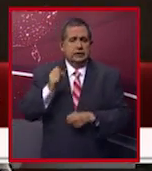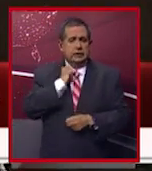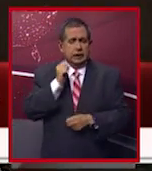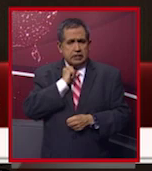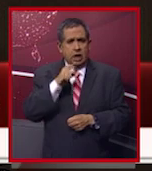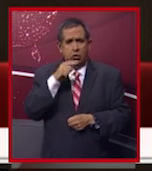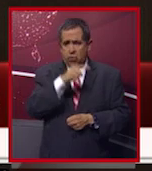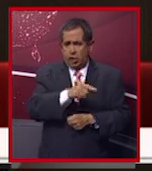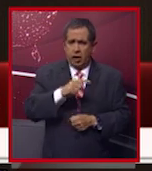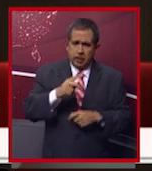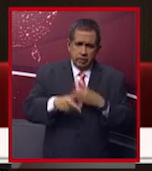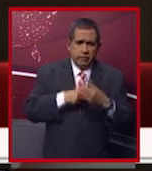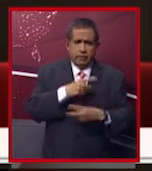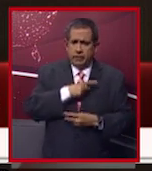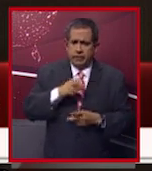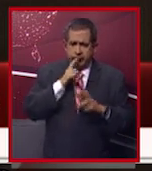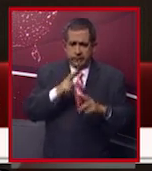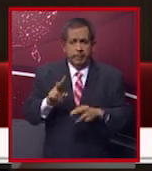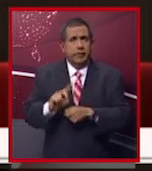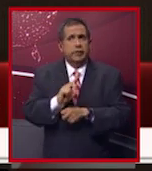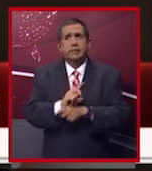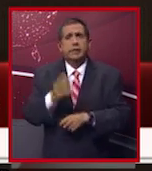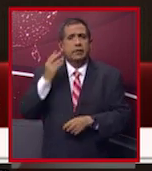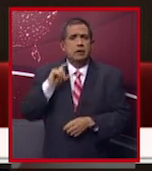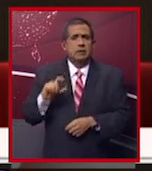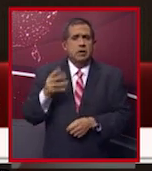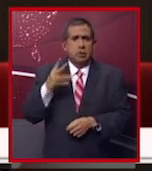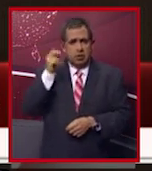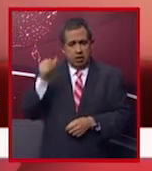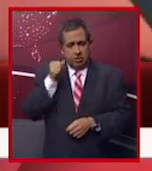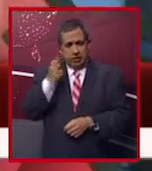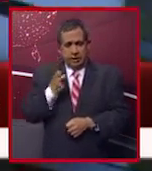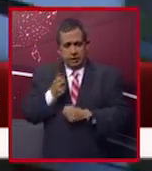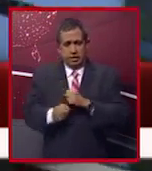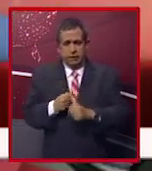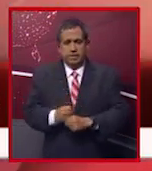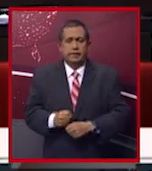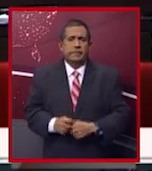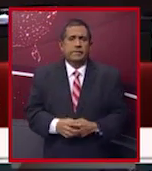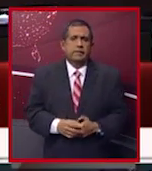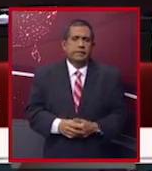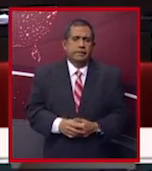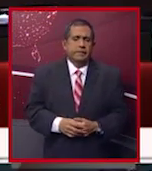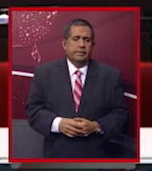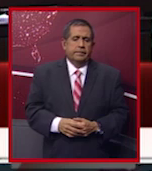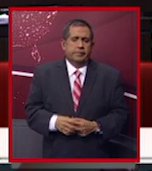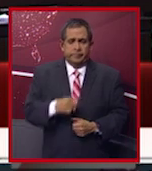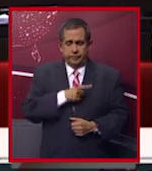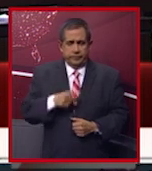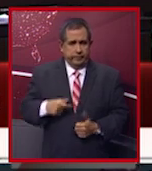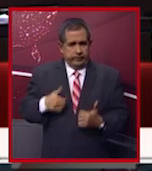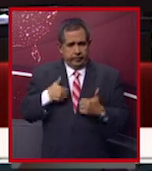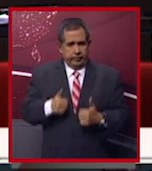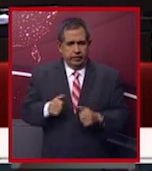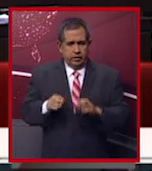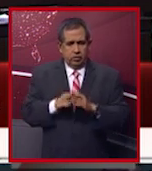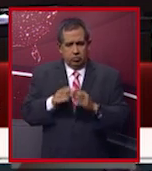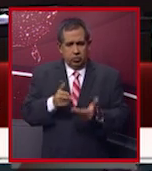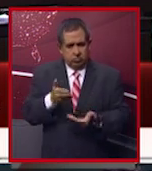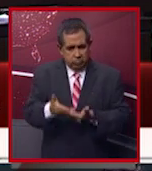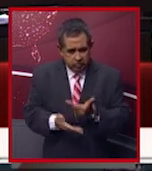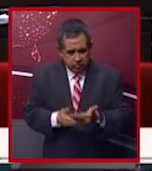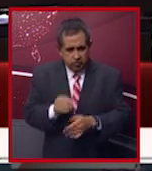dentro de la Cámara de Senadores desde el 24 de abril de este año. Debemos entender que aquí estamos para servir a